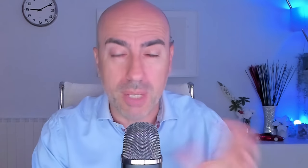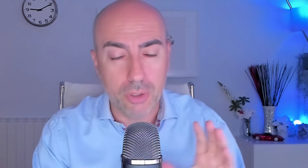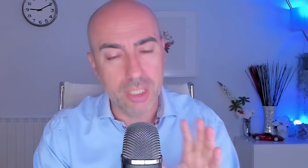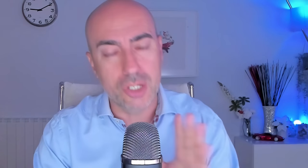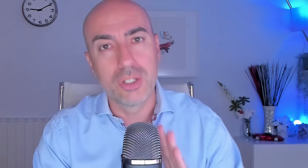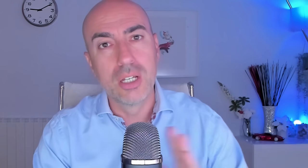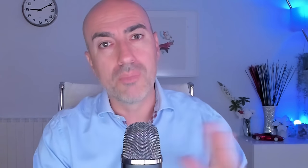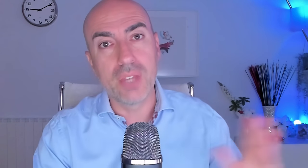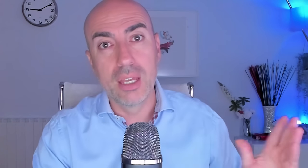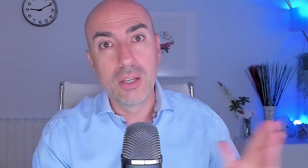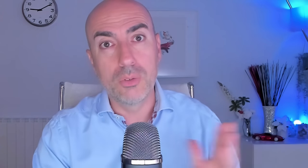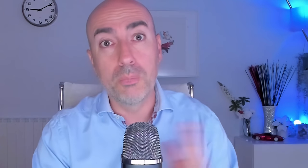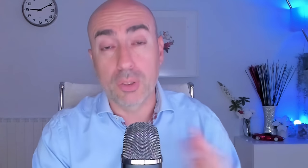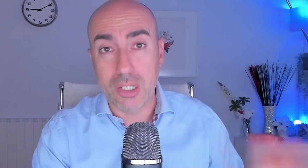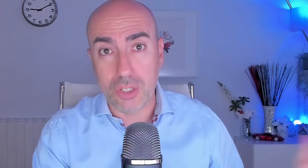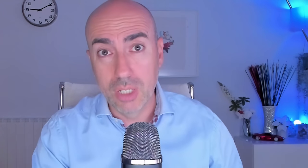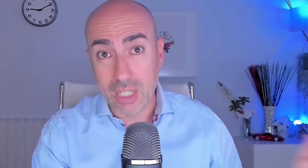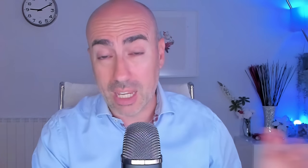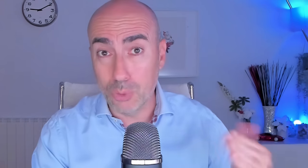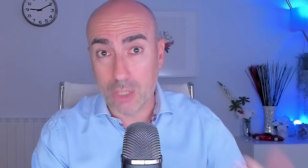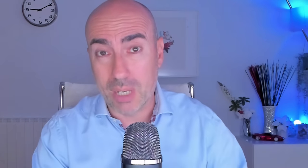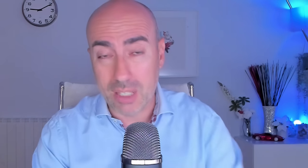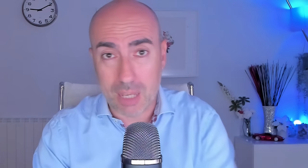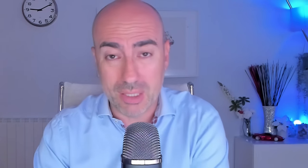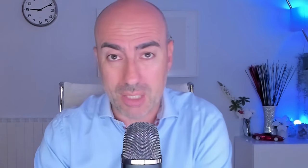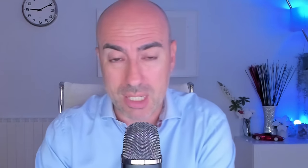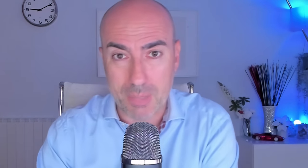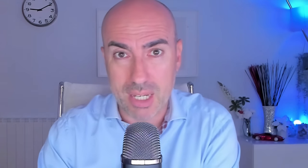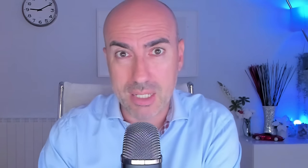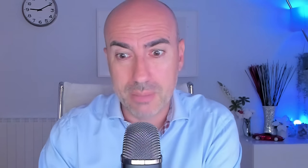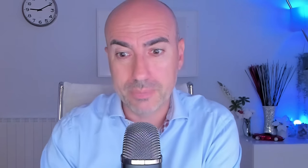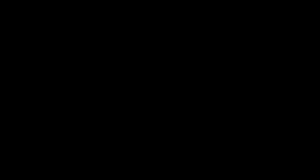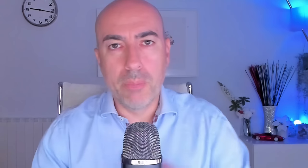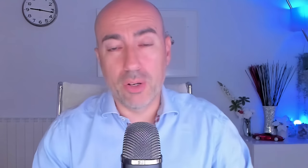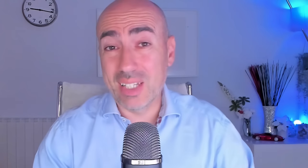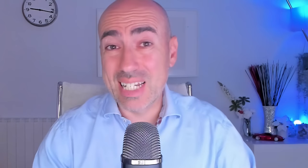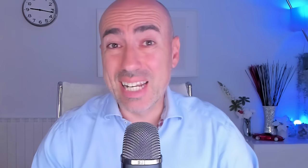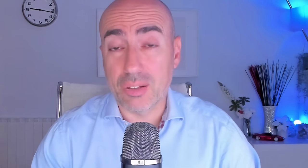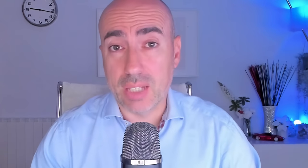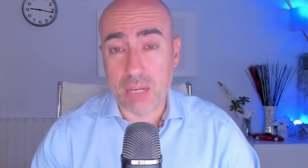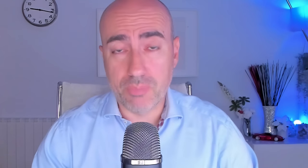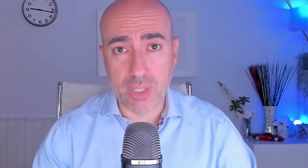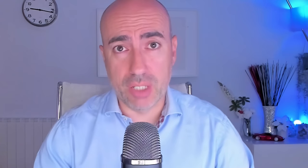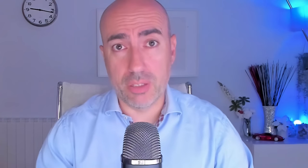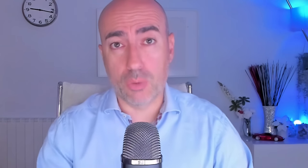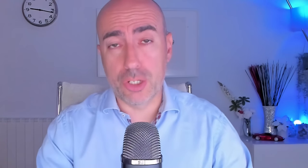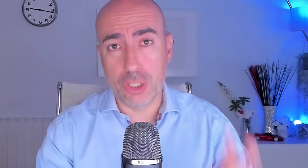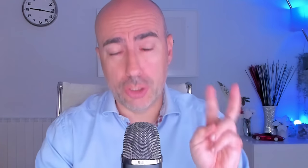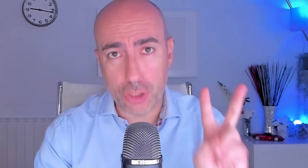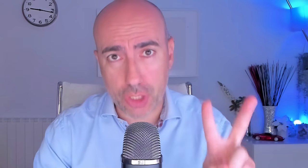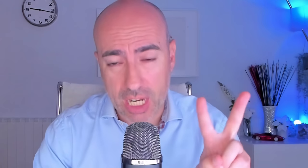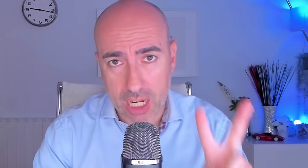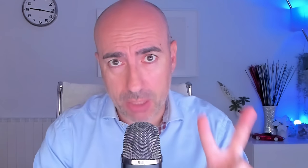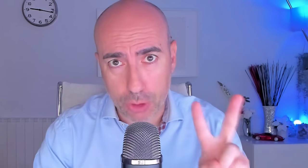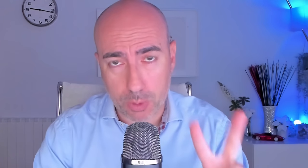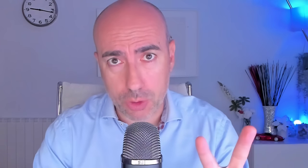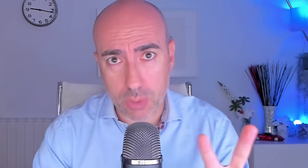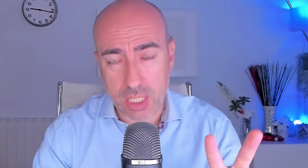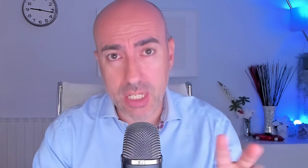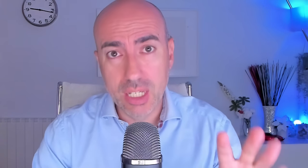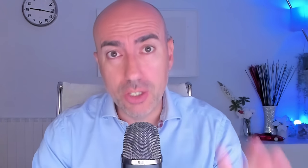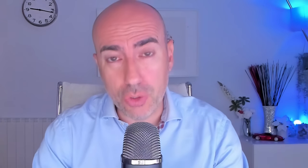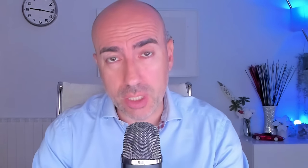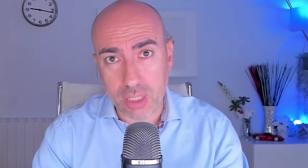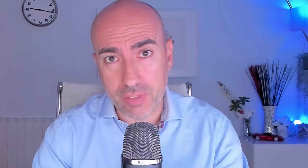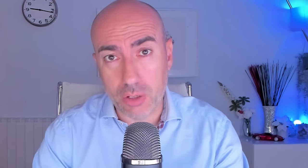colofón Mejor dicho de un proceso que ha durado prácticamente TR semanas pero antes de iniciar te voy a decir cuáles son los dos elementos por